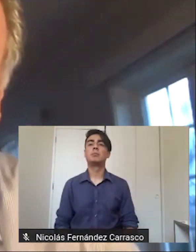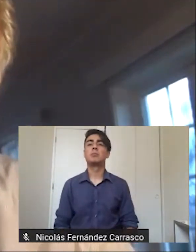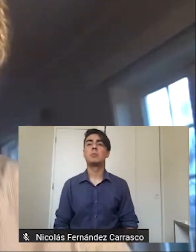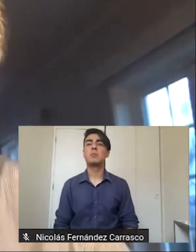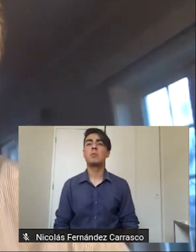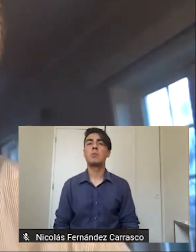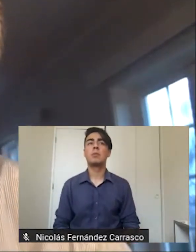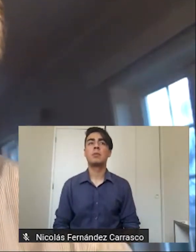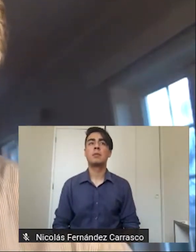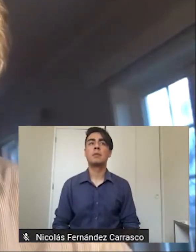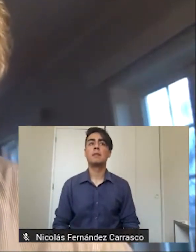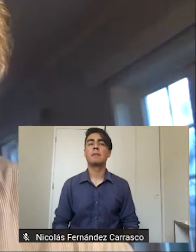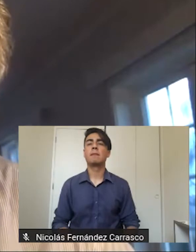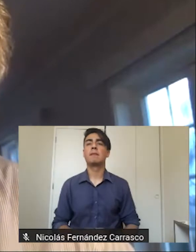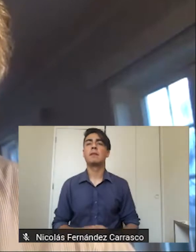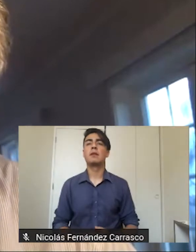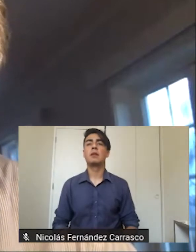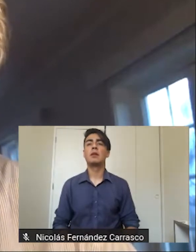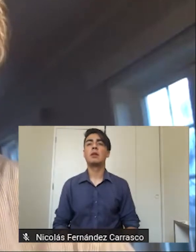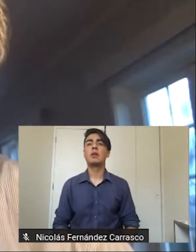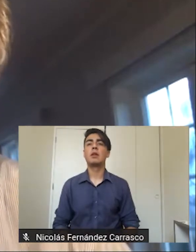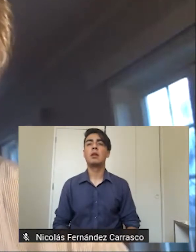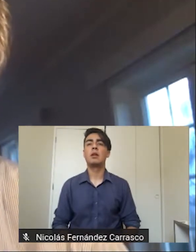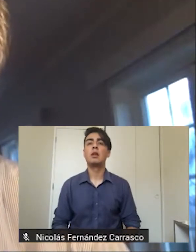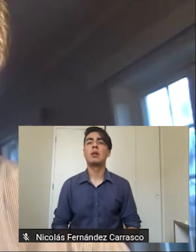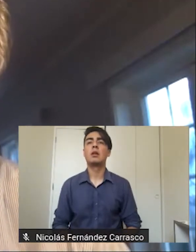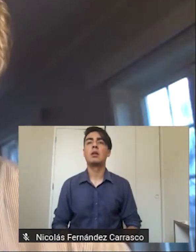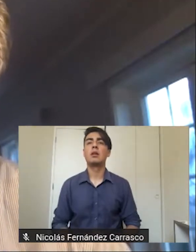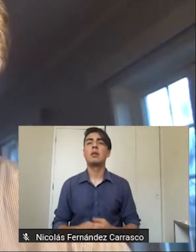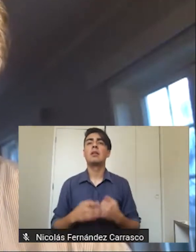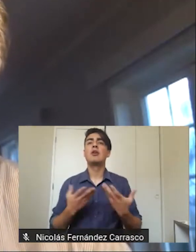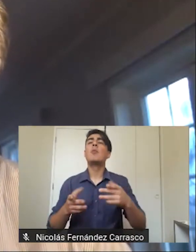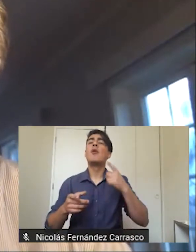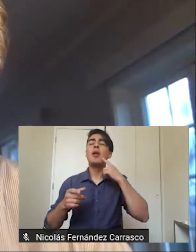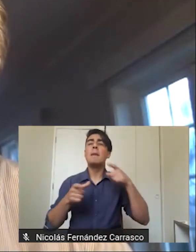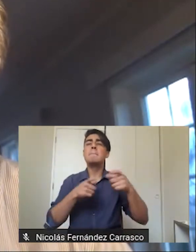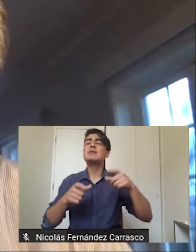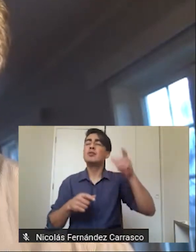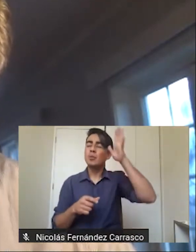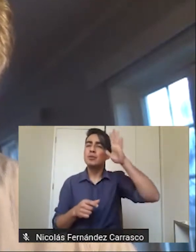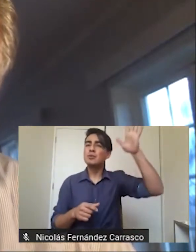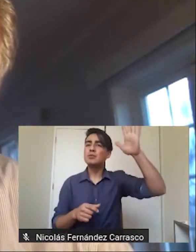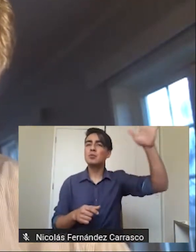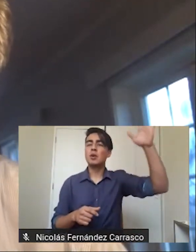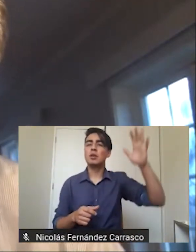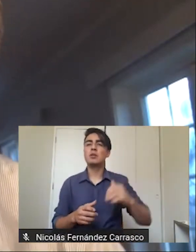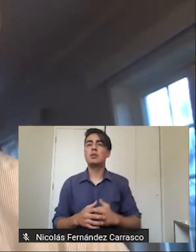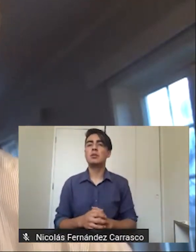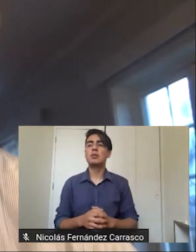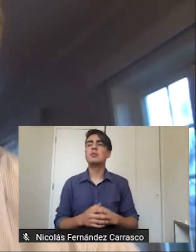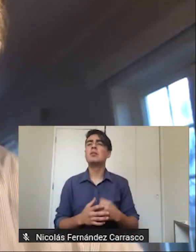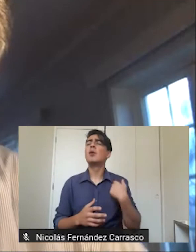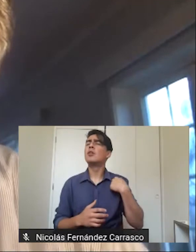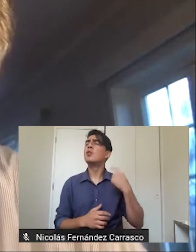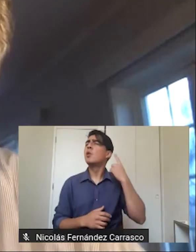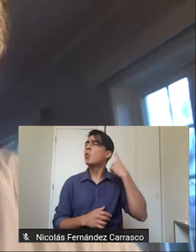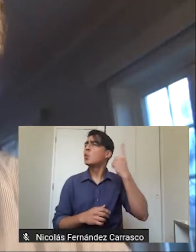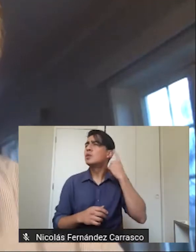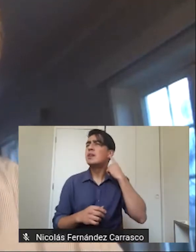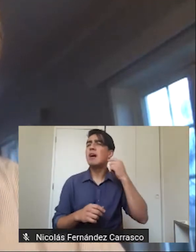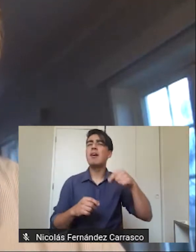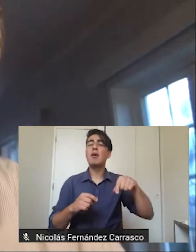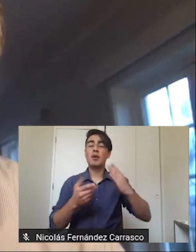Ana María, que decías el espacio de los sueños. Y mientras yo escuchaba la introducción de